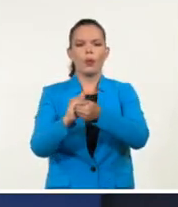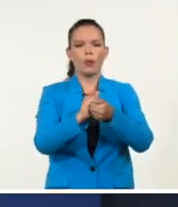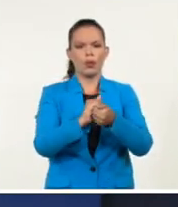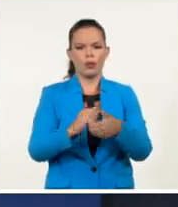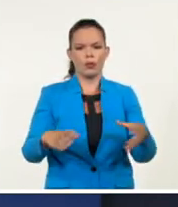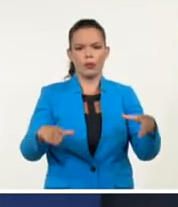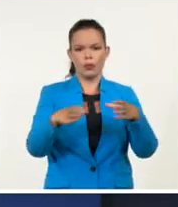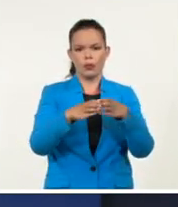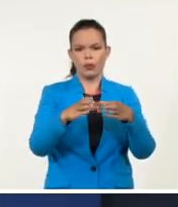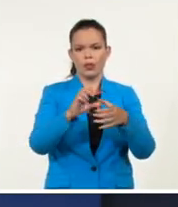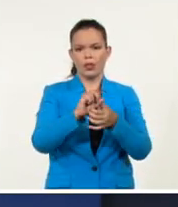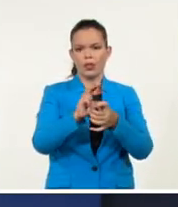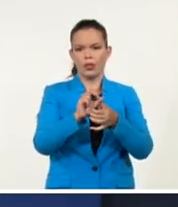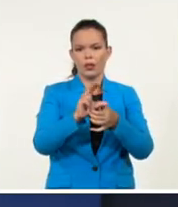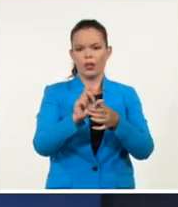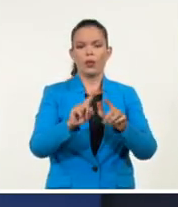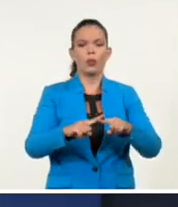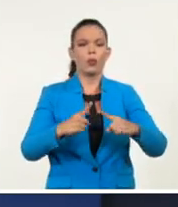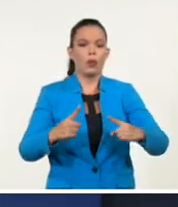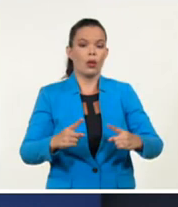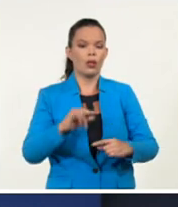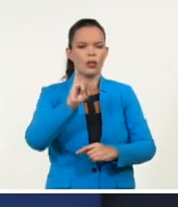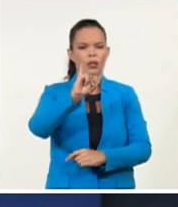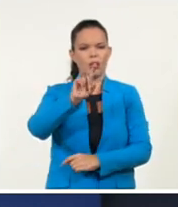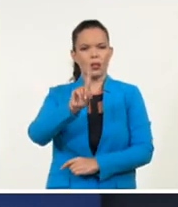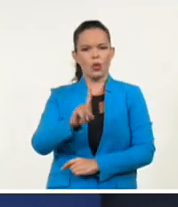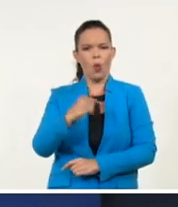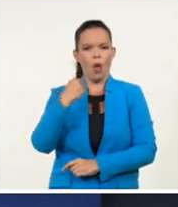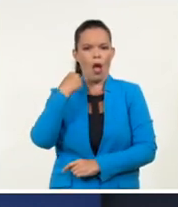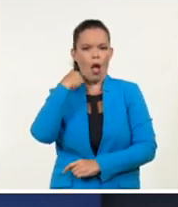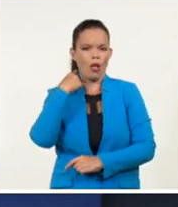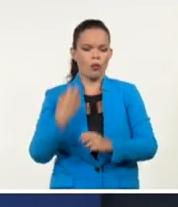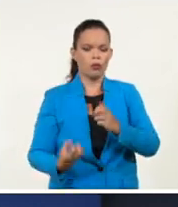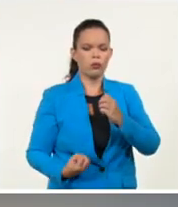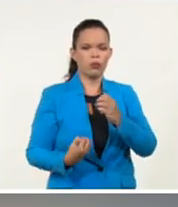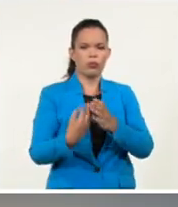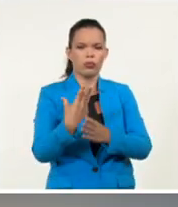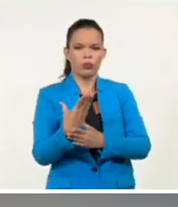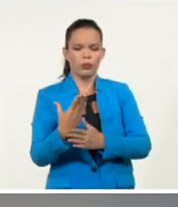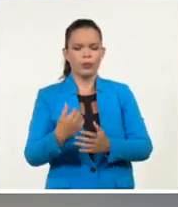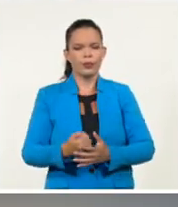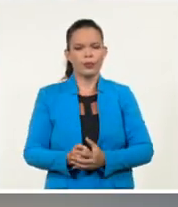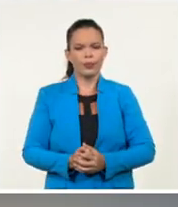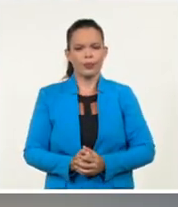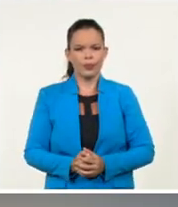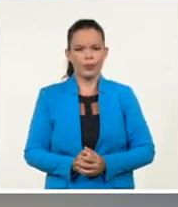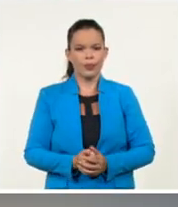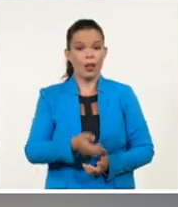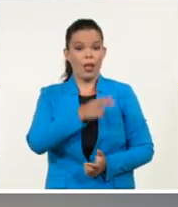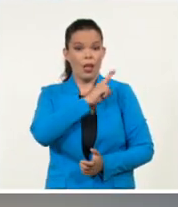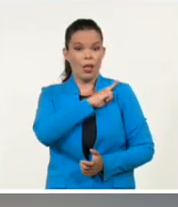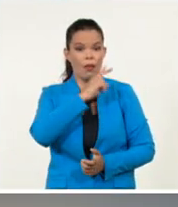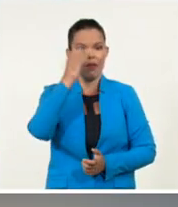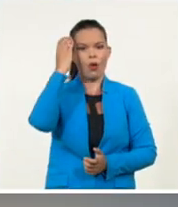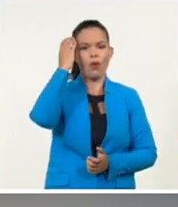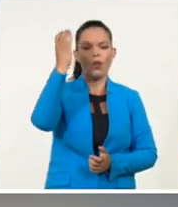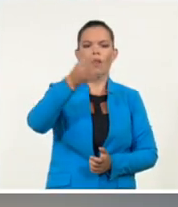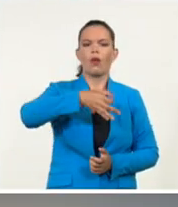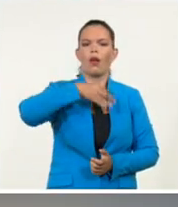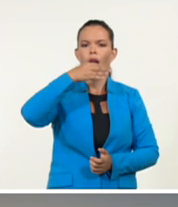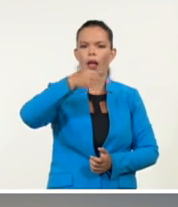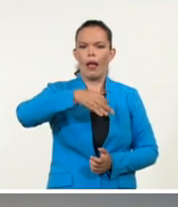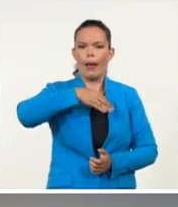personal en ocasión de conmemorarse el aniversario 61 de su fundación el jefe de gobierno destacó la entrega